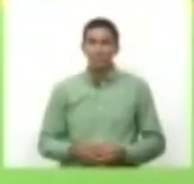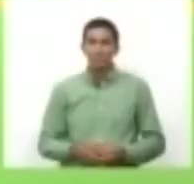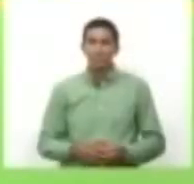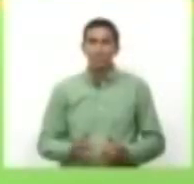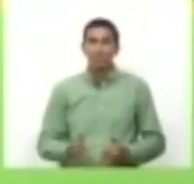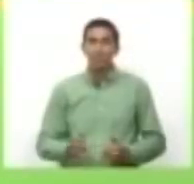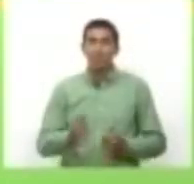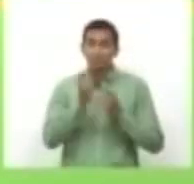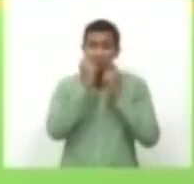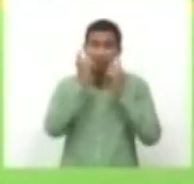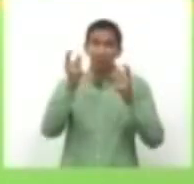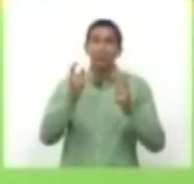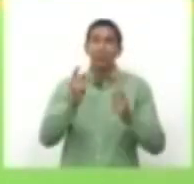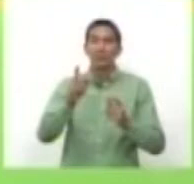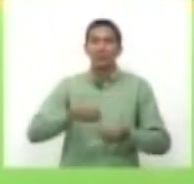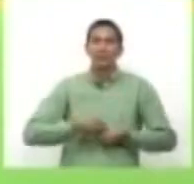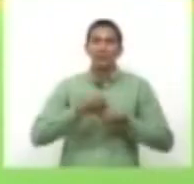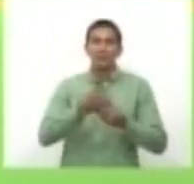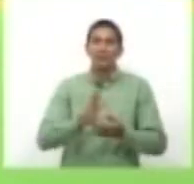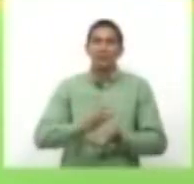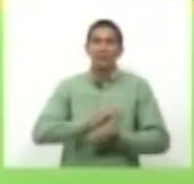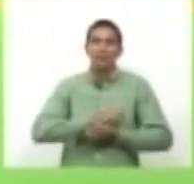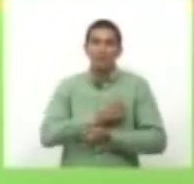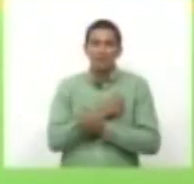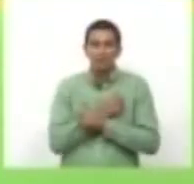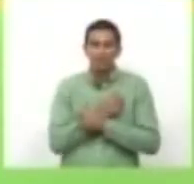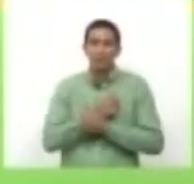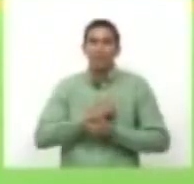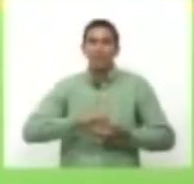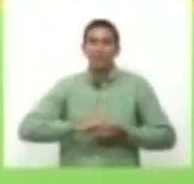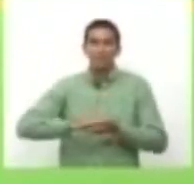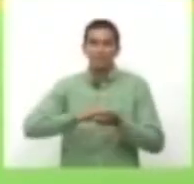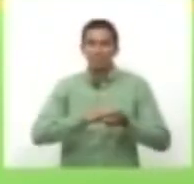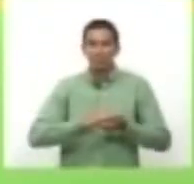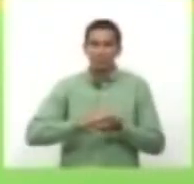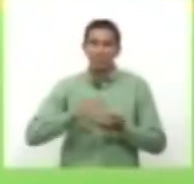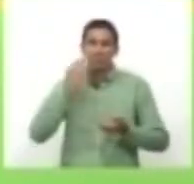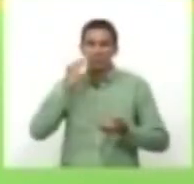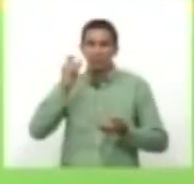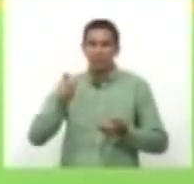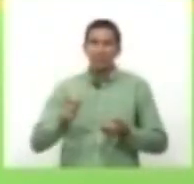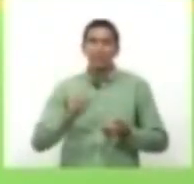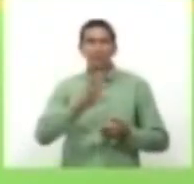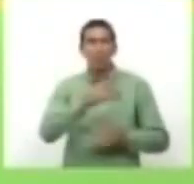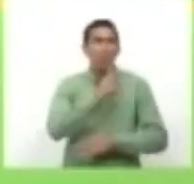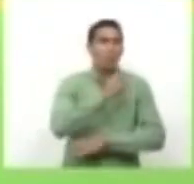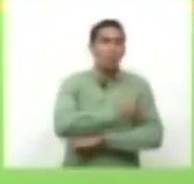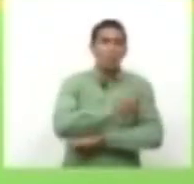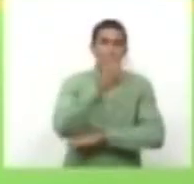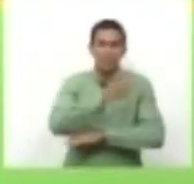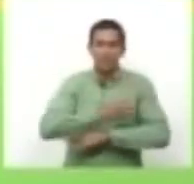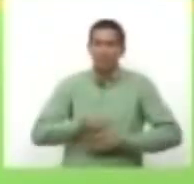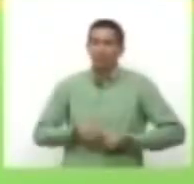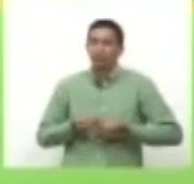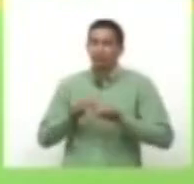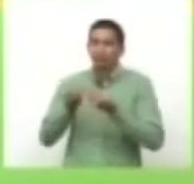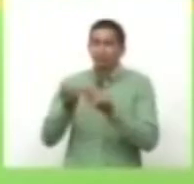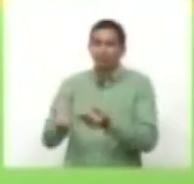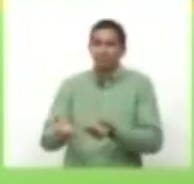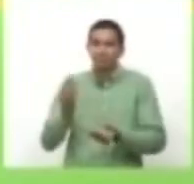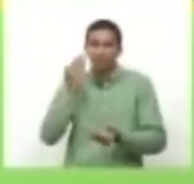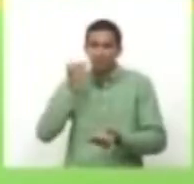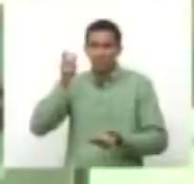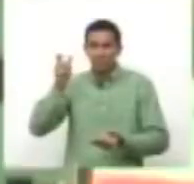de amor y amistad recibió la señora Marlene Calil Sarmiento de parte del Centro Comercial Buena Vista. Un sueño hecho